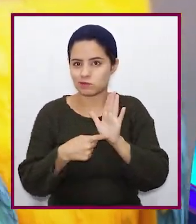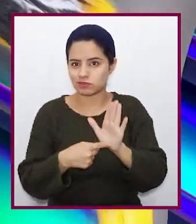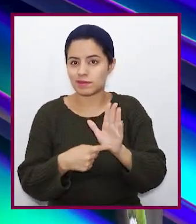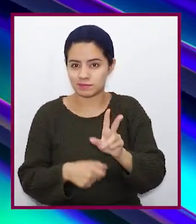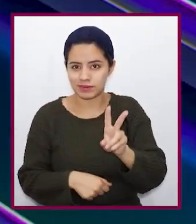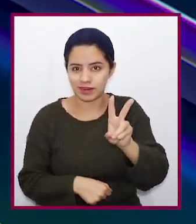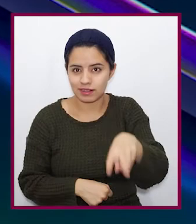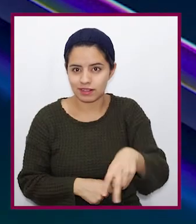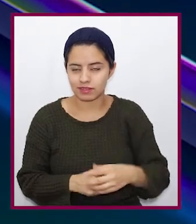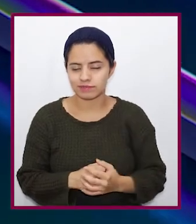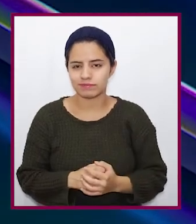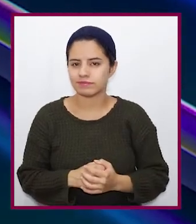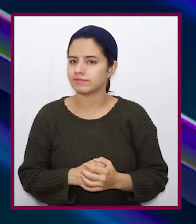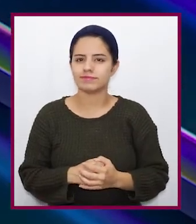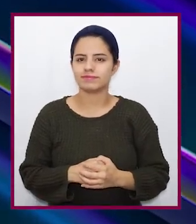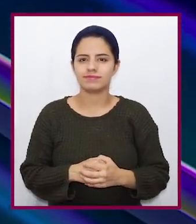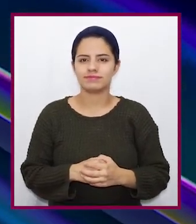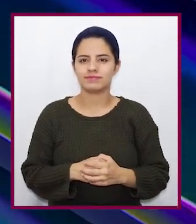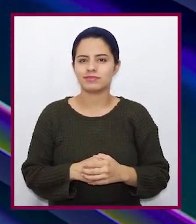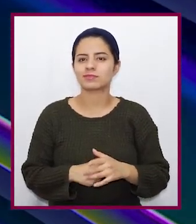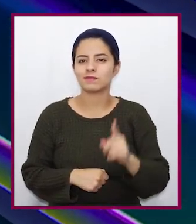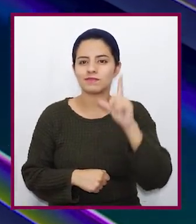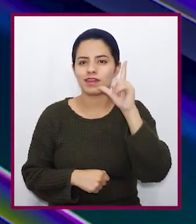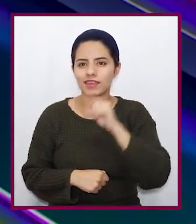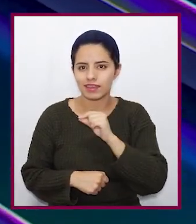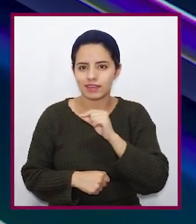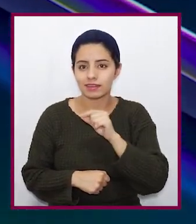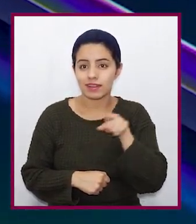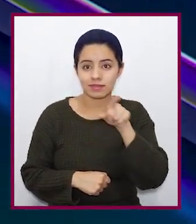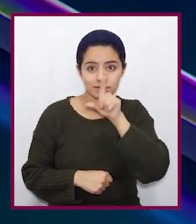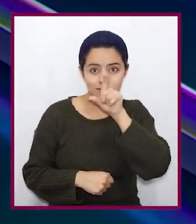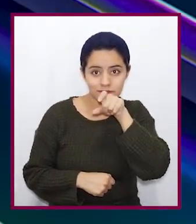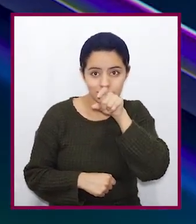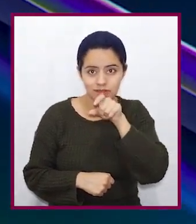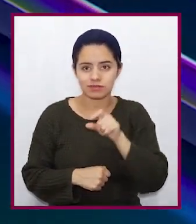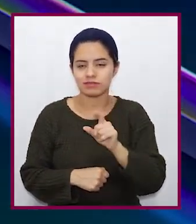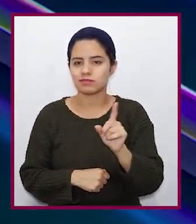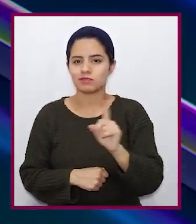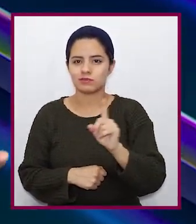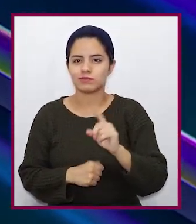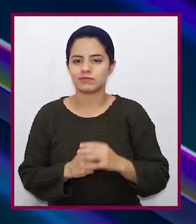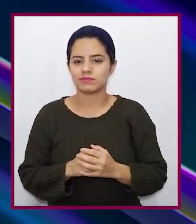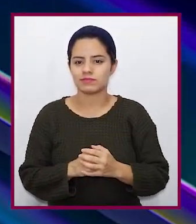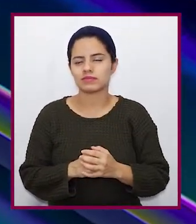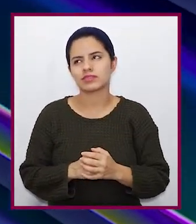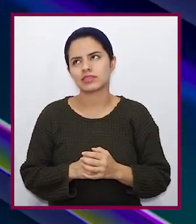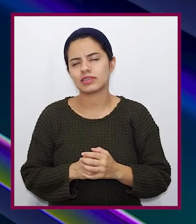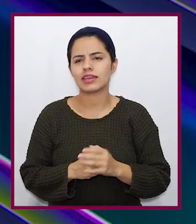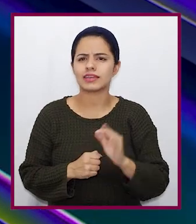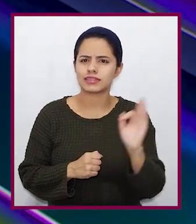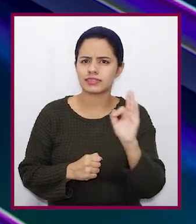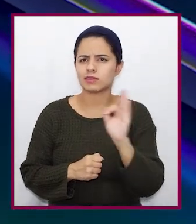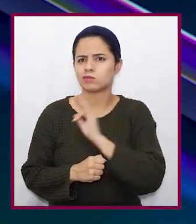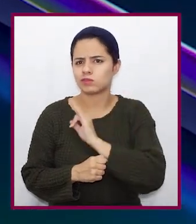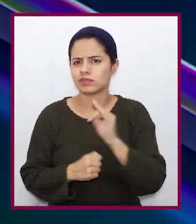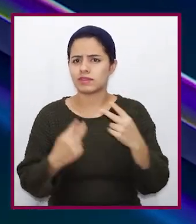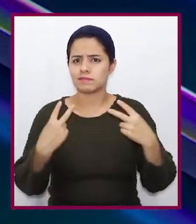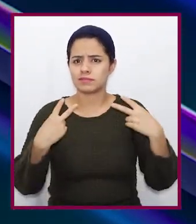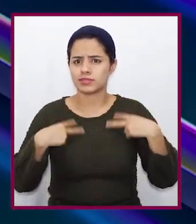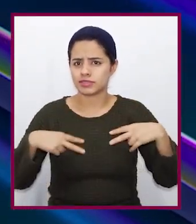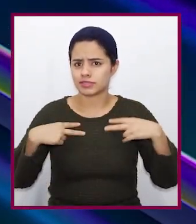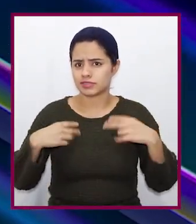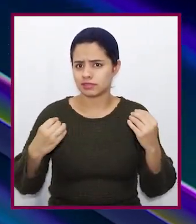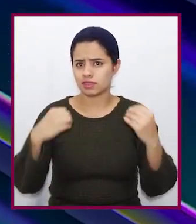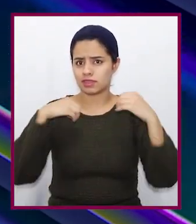una. No, te fallo. No es una guacamaya presentadora. Bueno, a veces puede vestir y puede hablar muy similar a